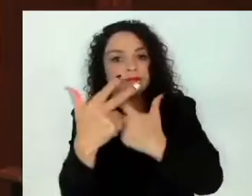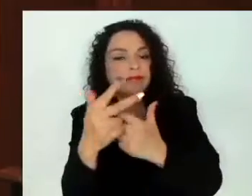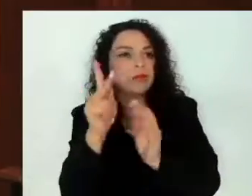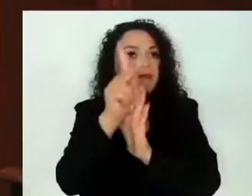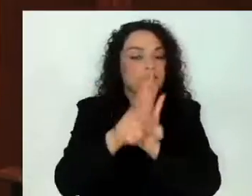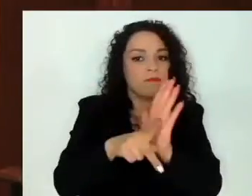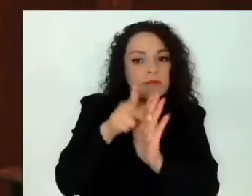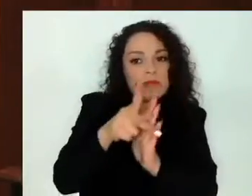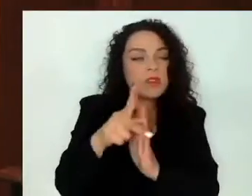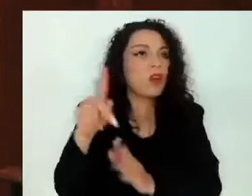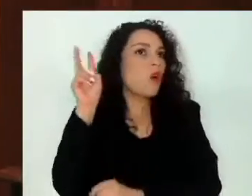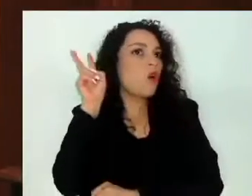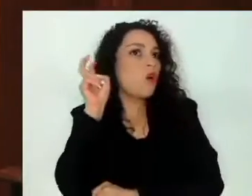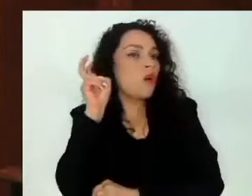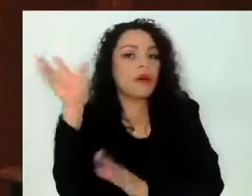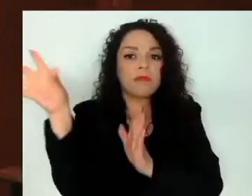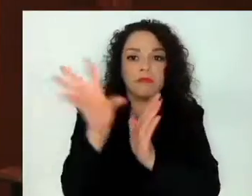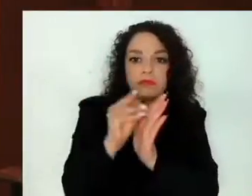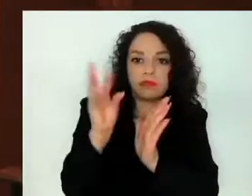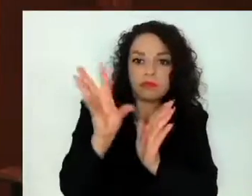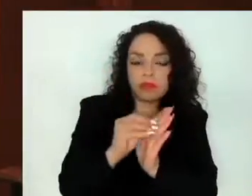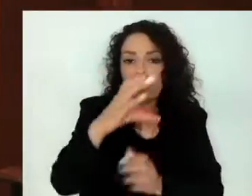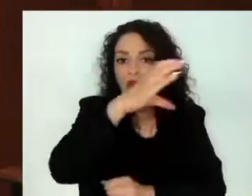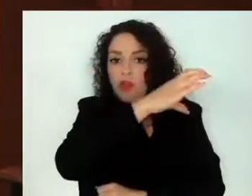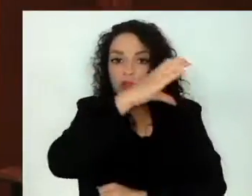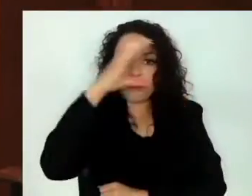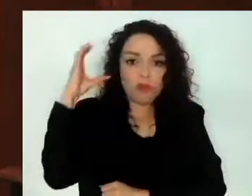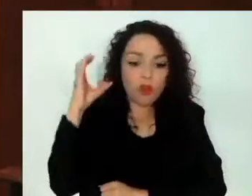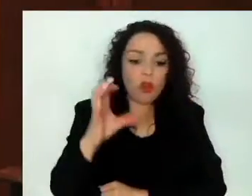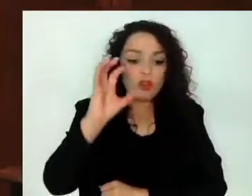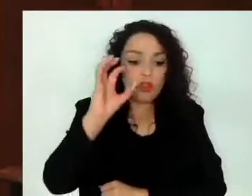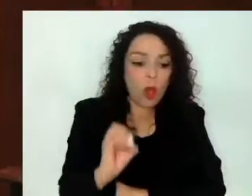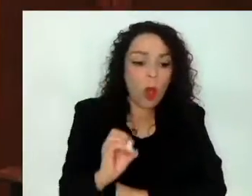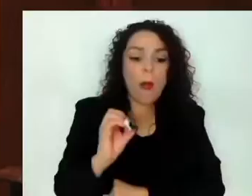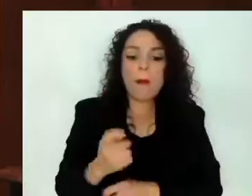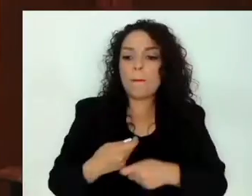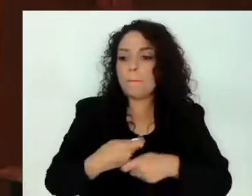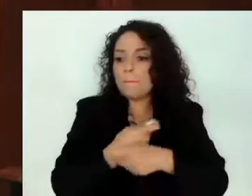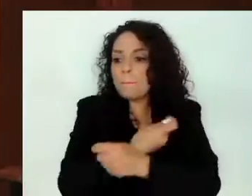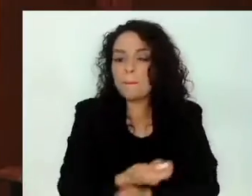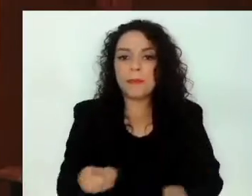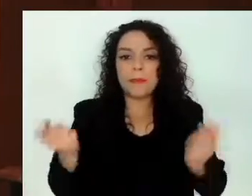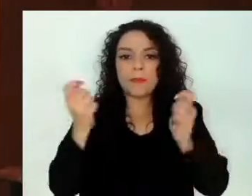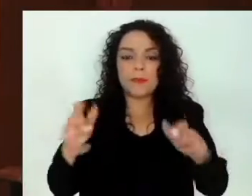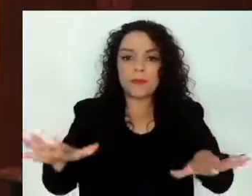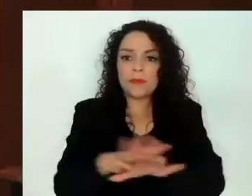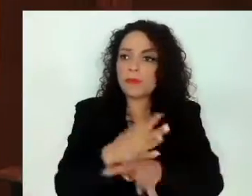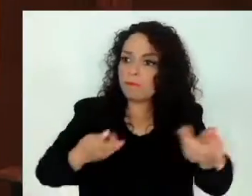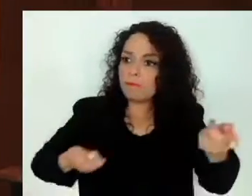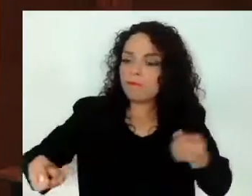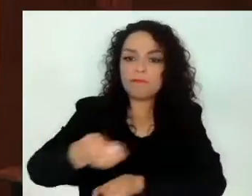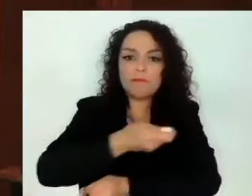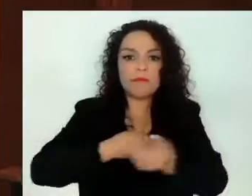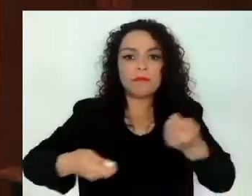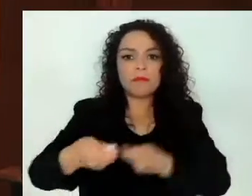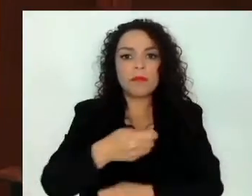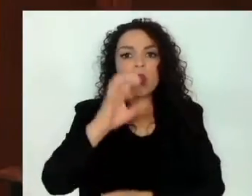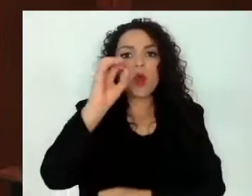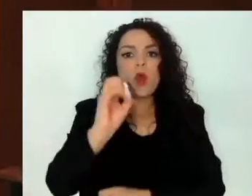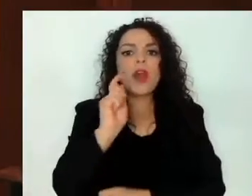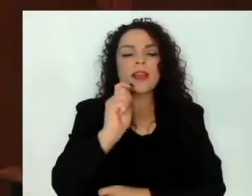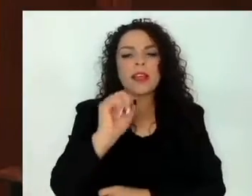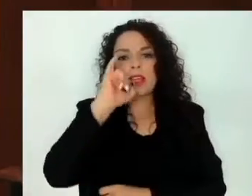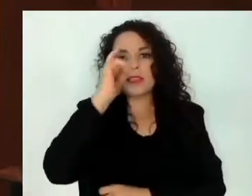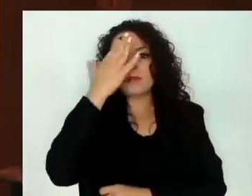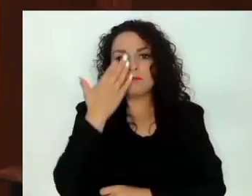audiograve, fotografía, reproduzca, comercialice, intercambie o comparte imágenes,